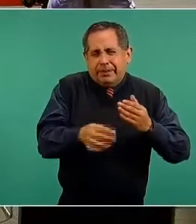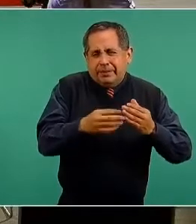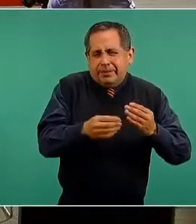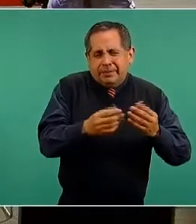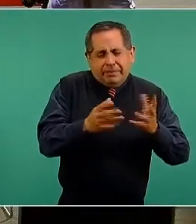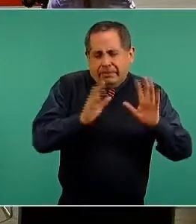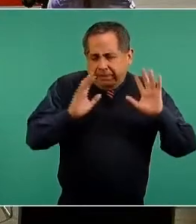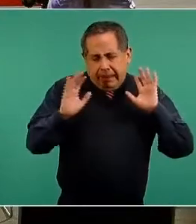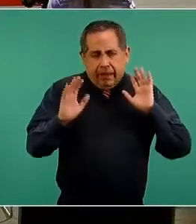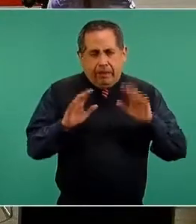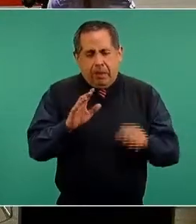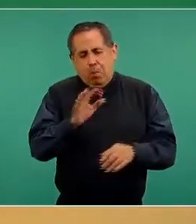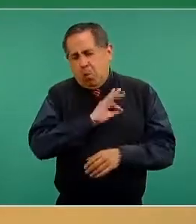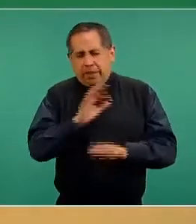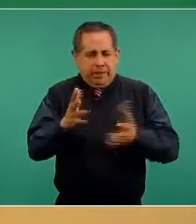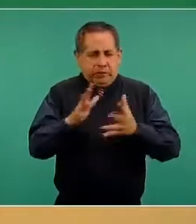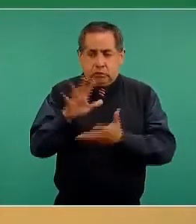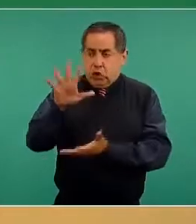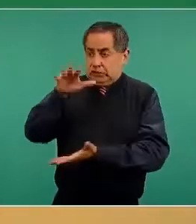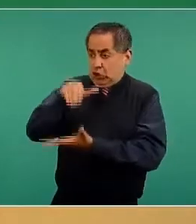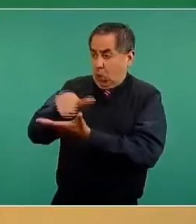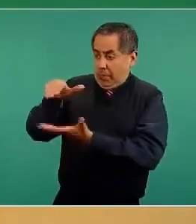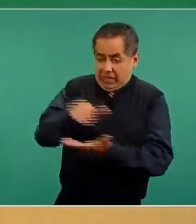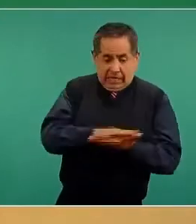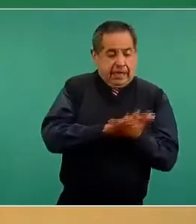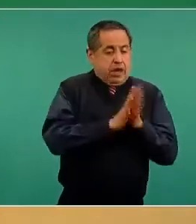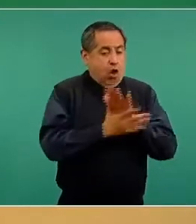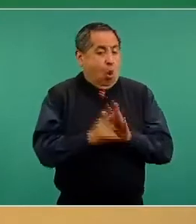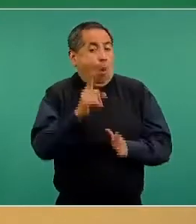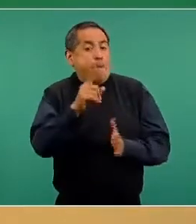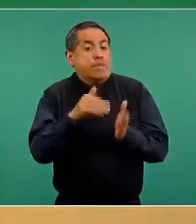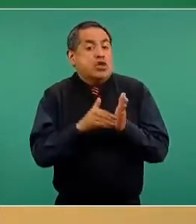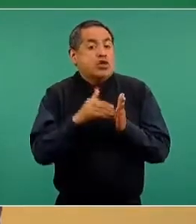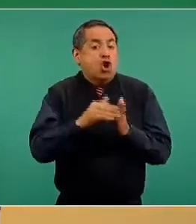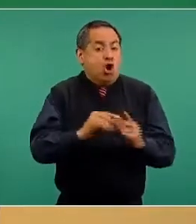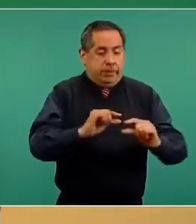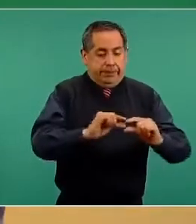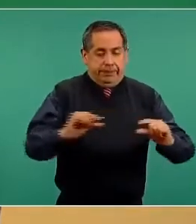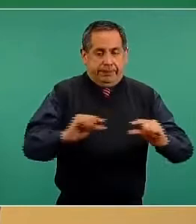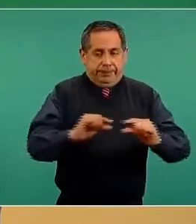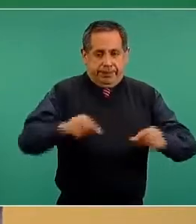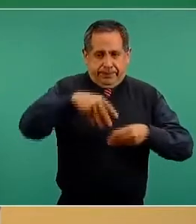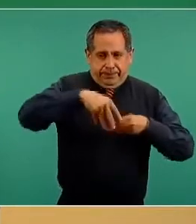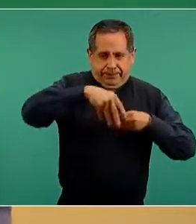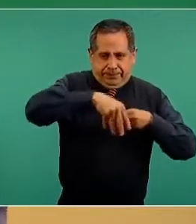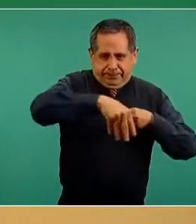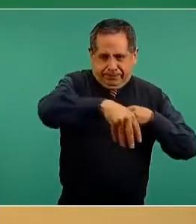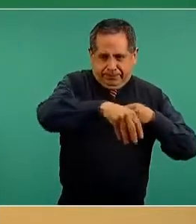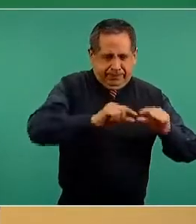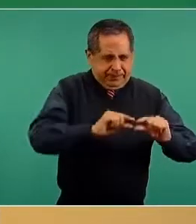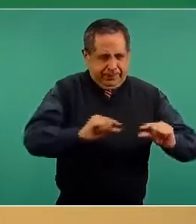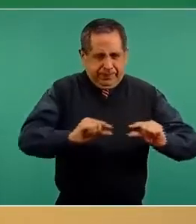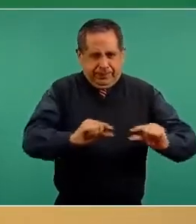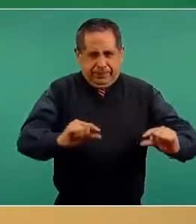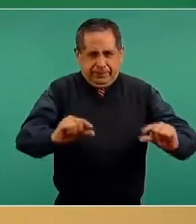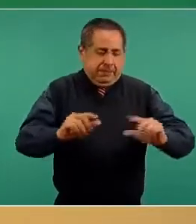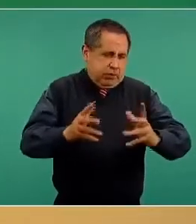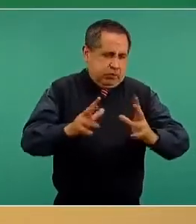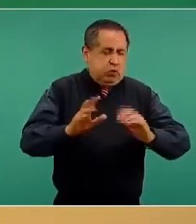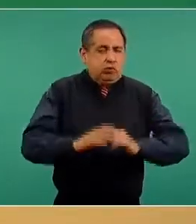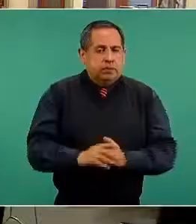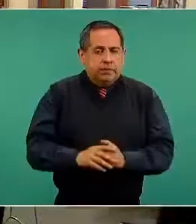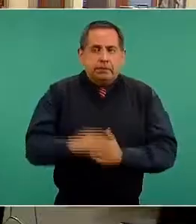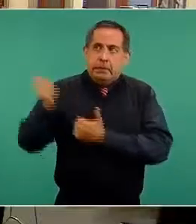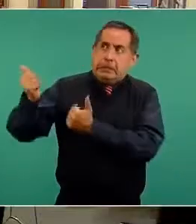pero aproximadamente 1 millón de dosis. Y por supuesto seguirán llegando este tipo de cargamentos.